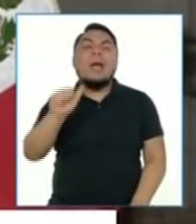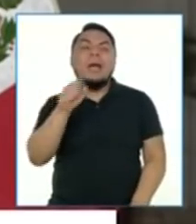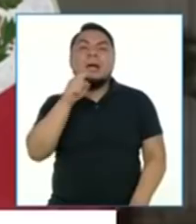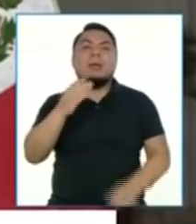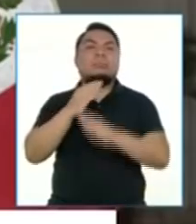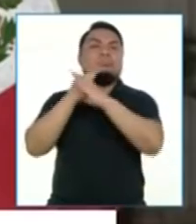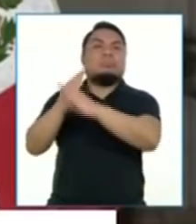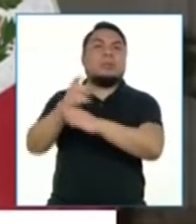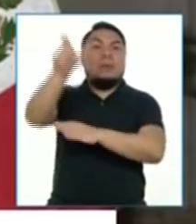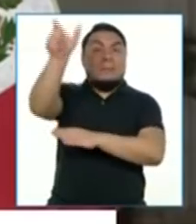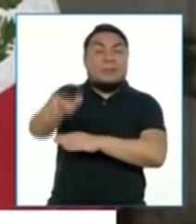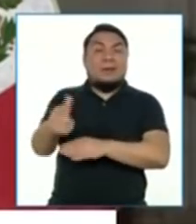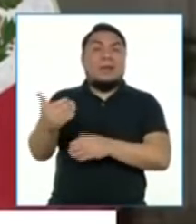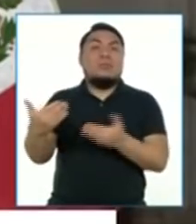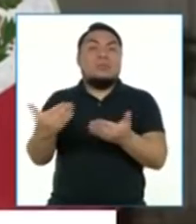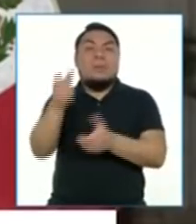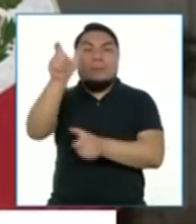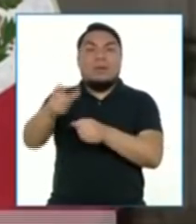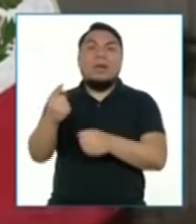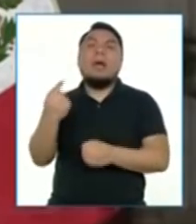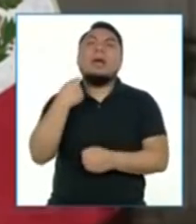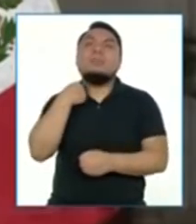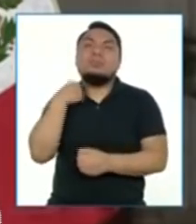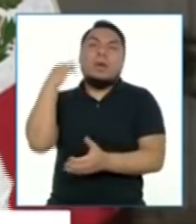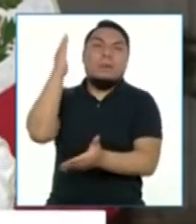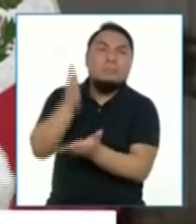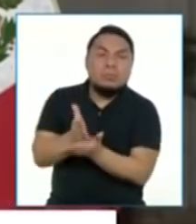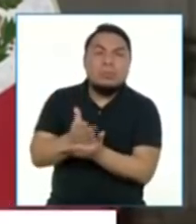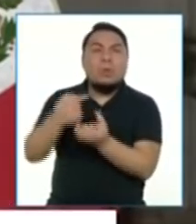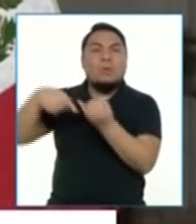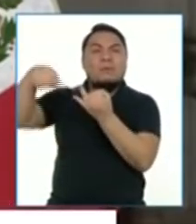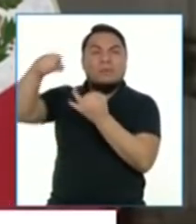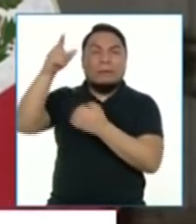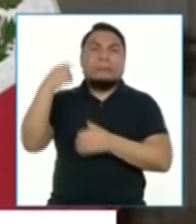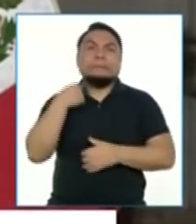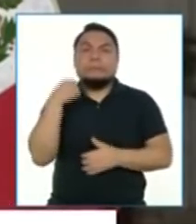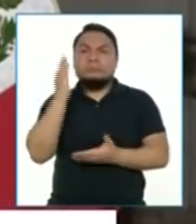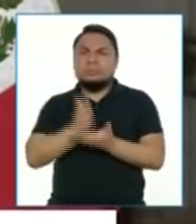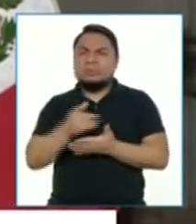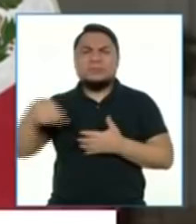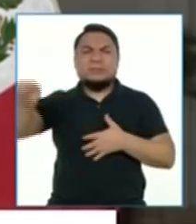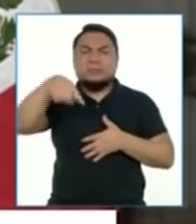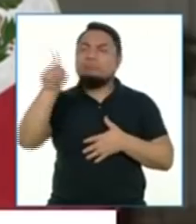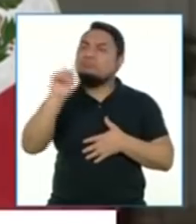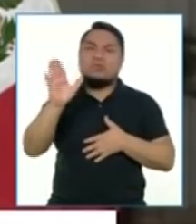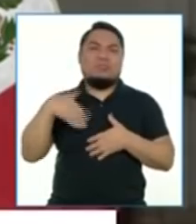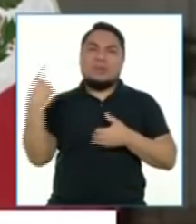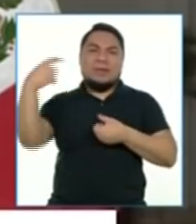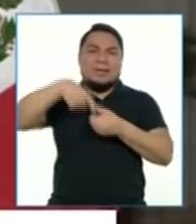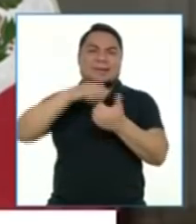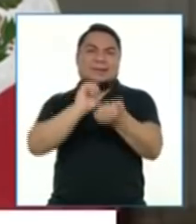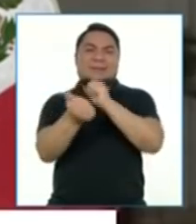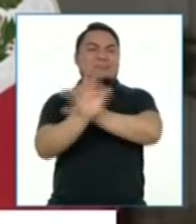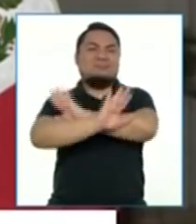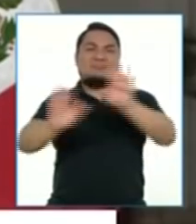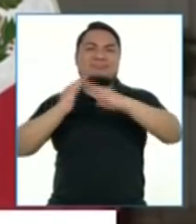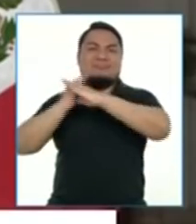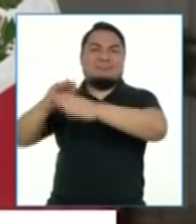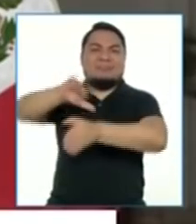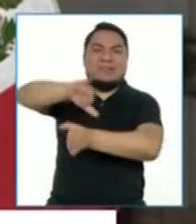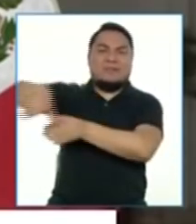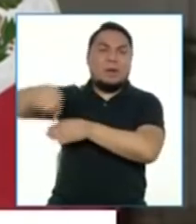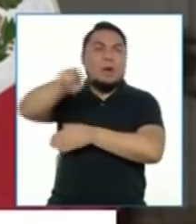esa al final los pocos ganadores que habrían de esto políticamente hablando quizás son las posturas más extremas